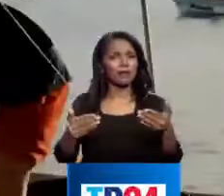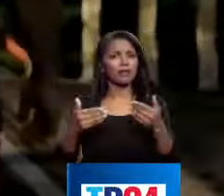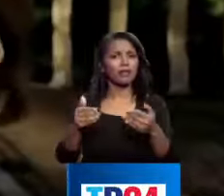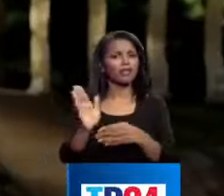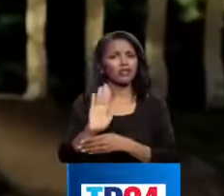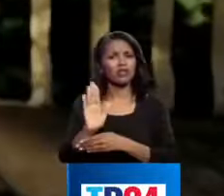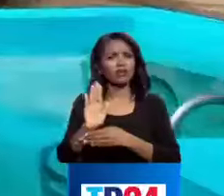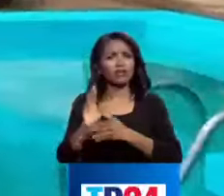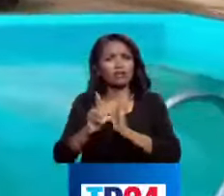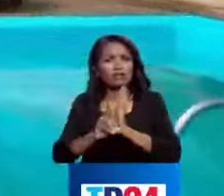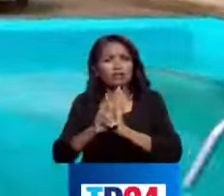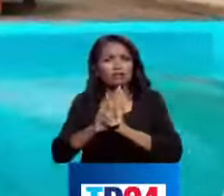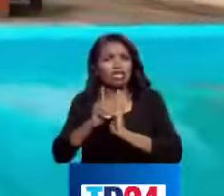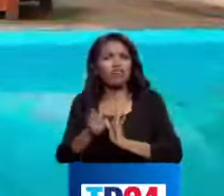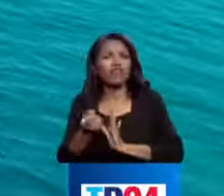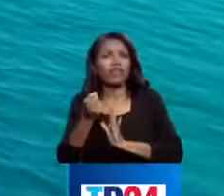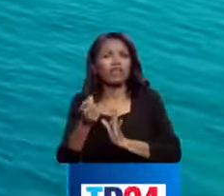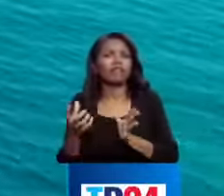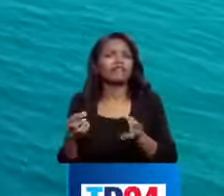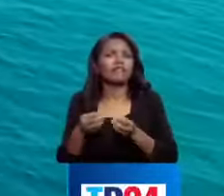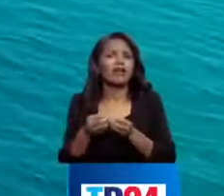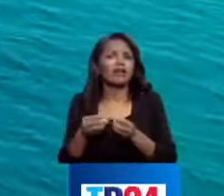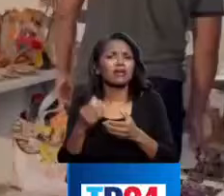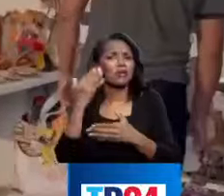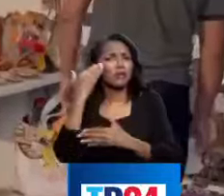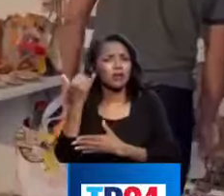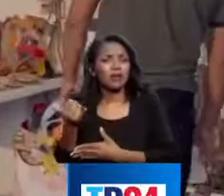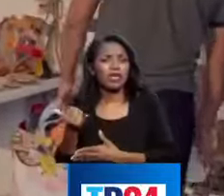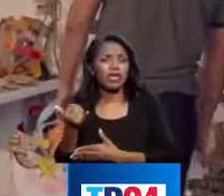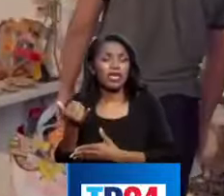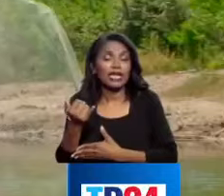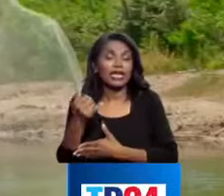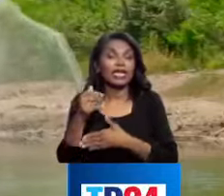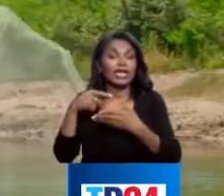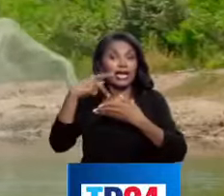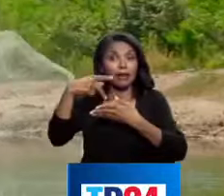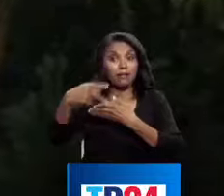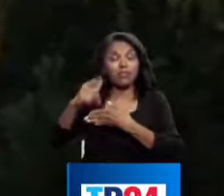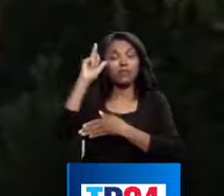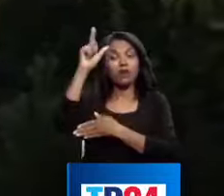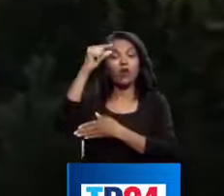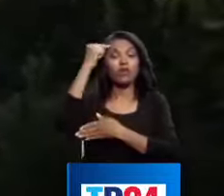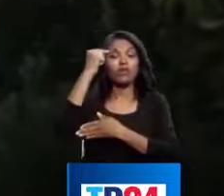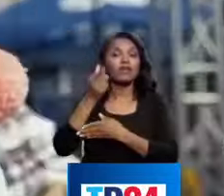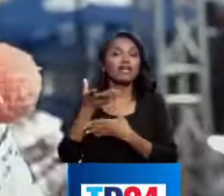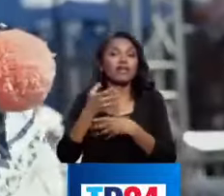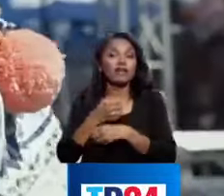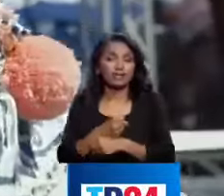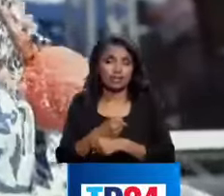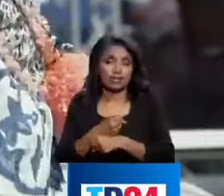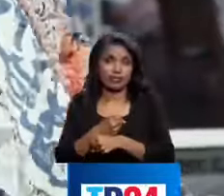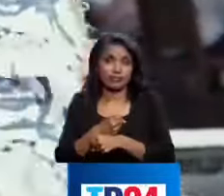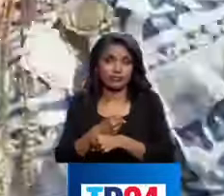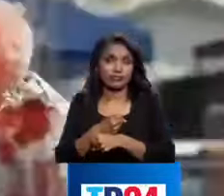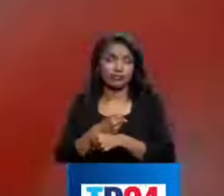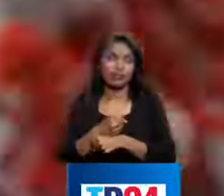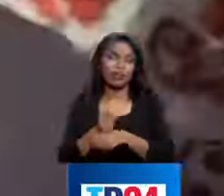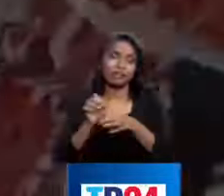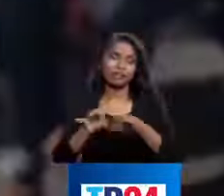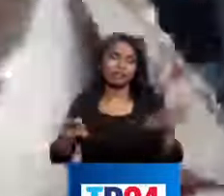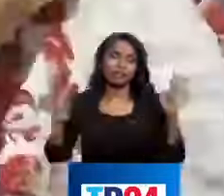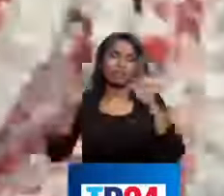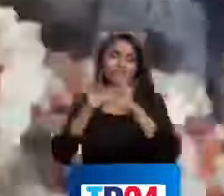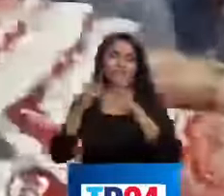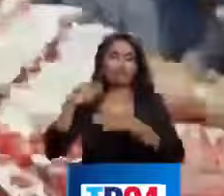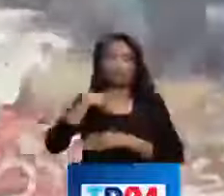no logre despegar del todo como debería? ¿Y qué piensa hacer el próximo gobierno para lograrlo? La industria